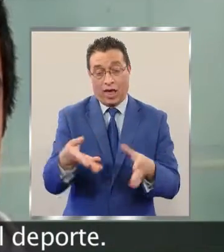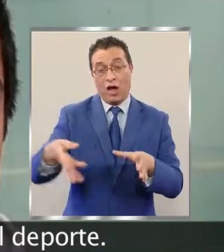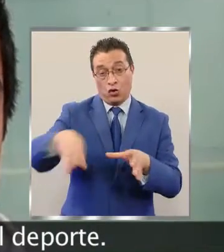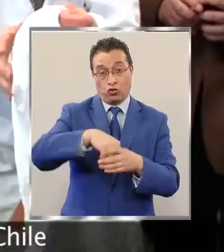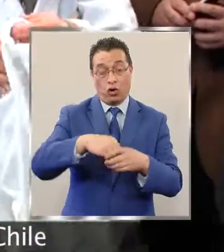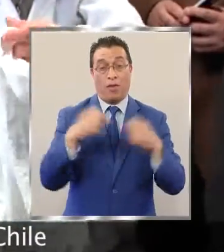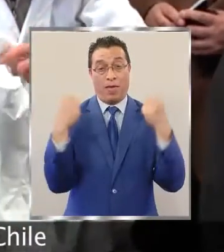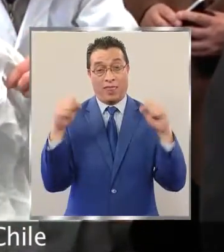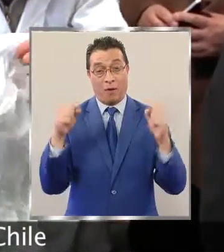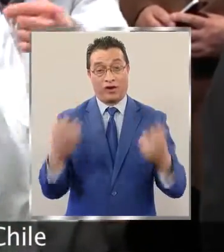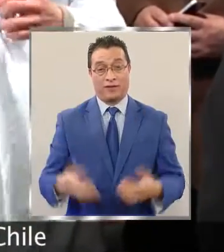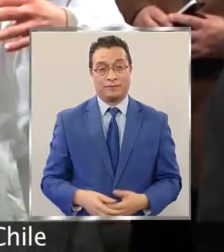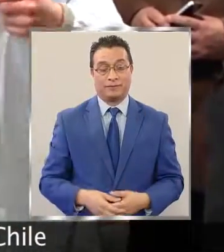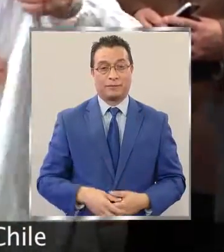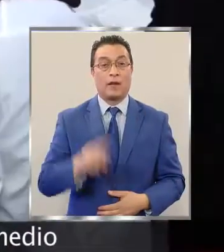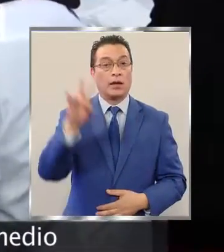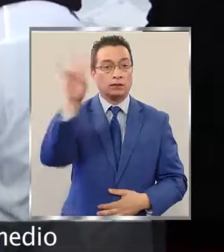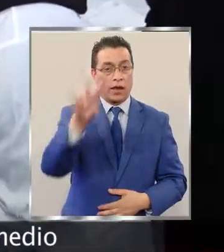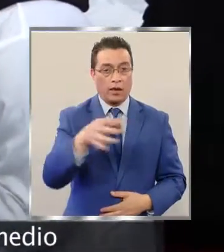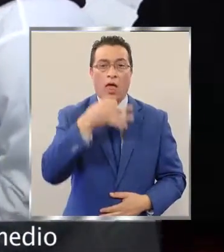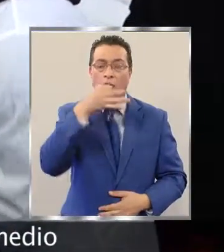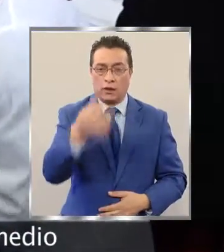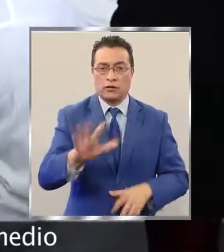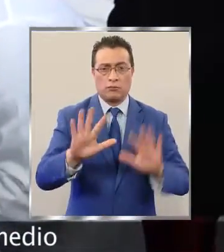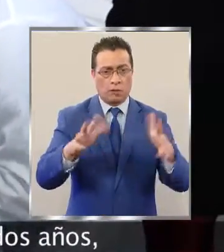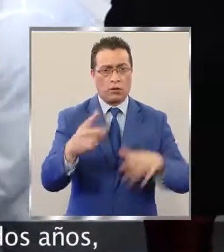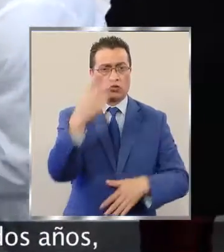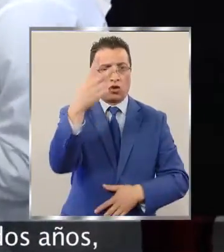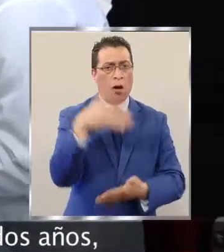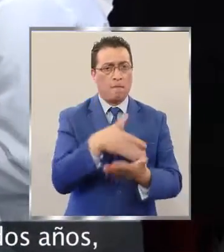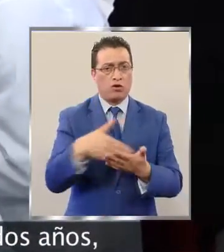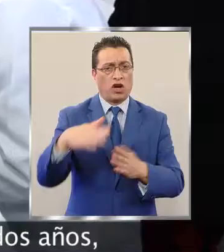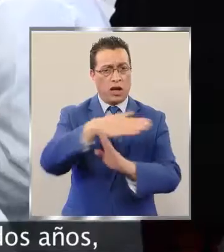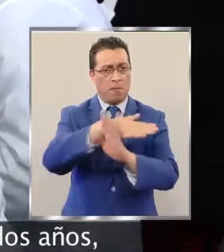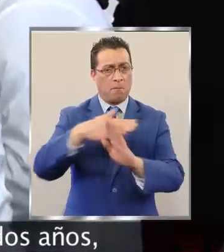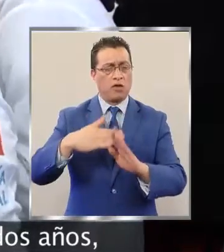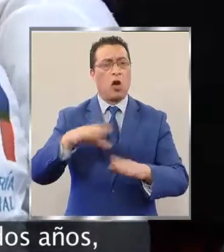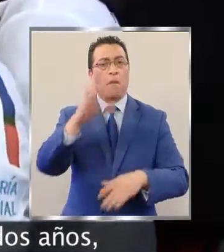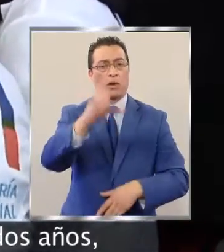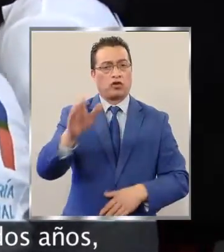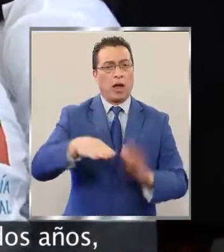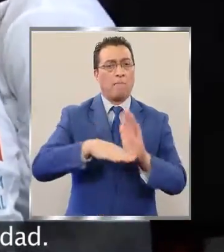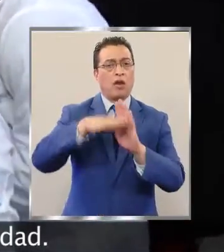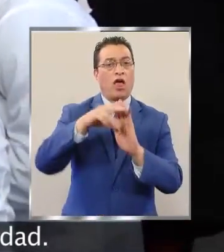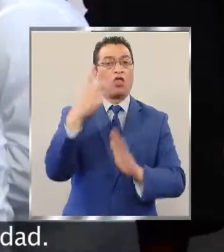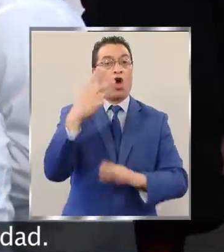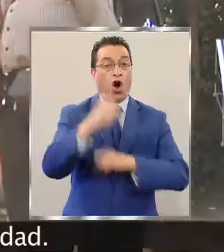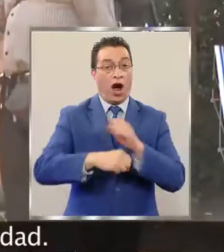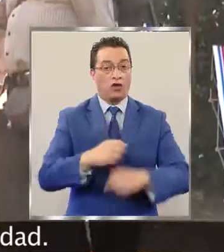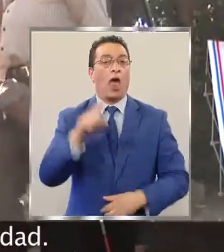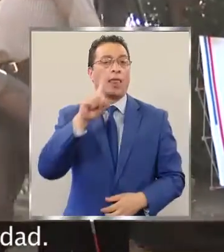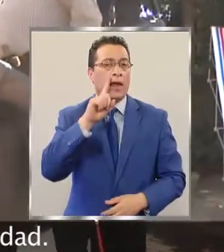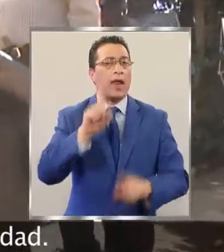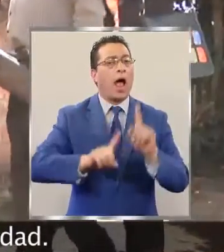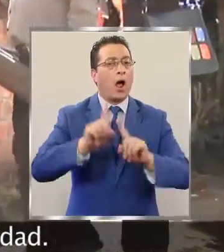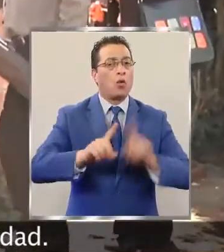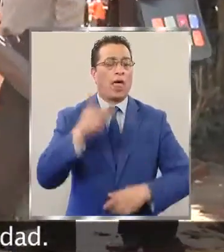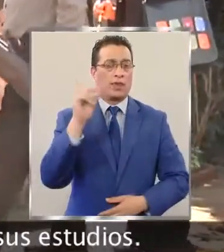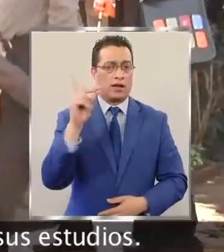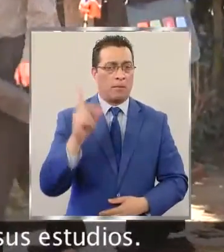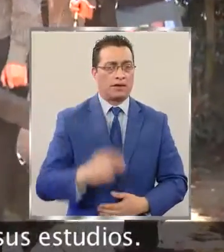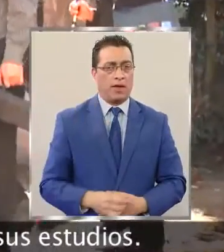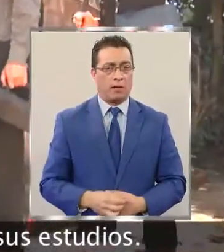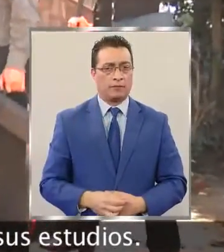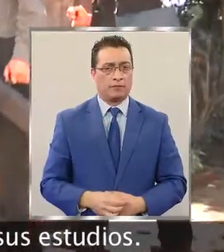que a través del deporte. Según el Senadis, en Chile cerca de dos millones y medio de personas mayores de dos años tienen alguna discapacidad